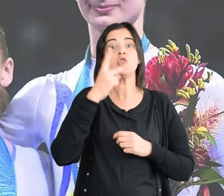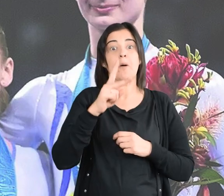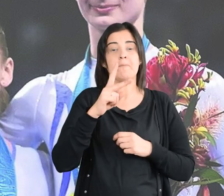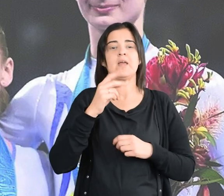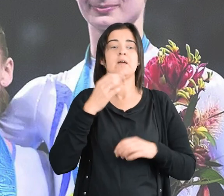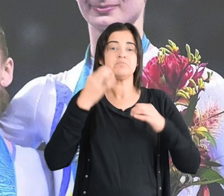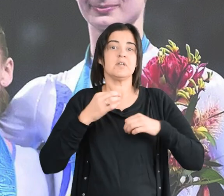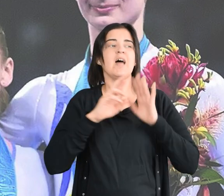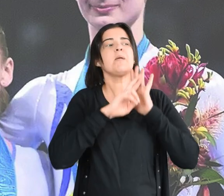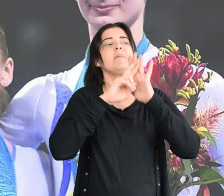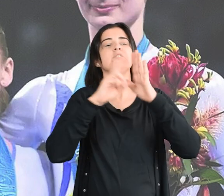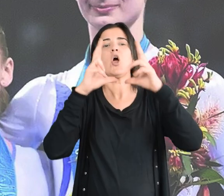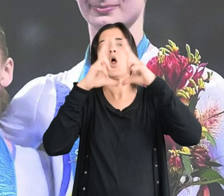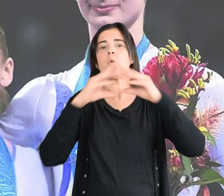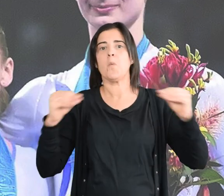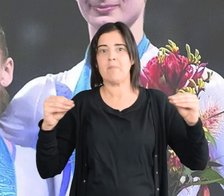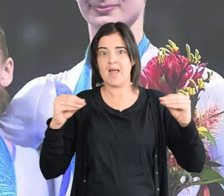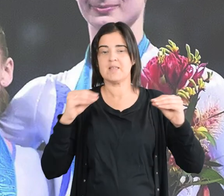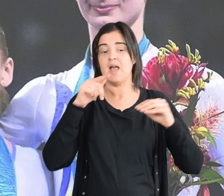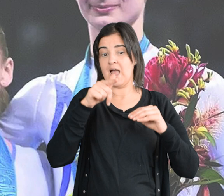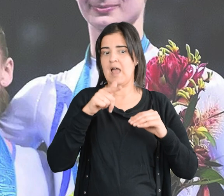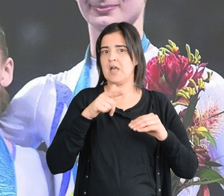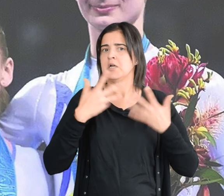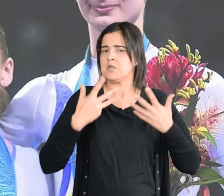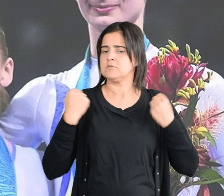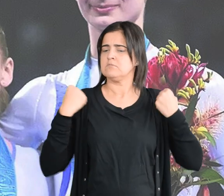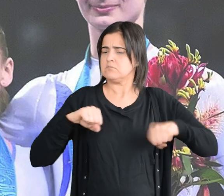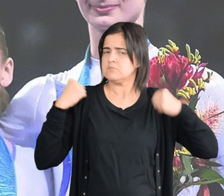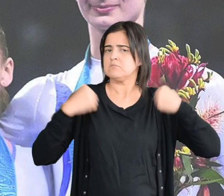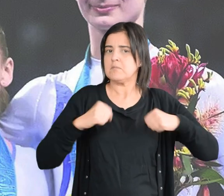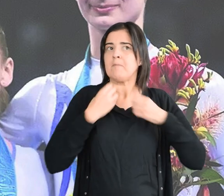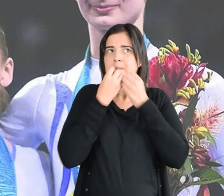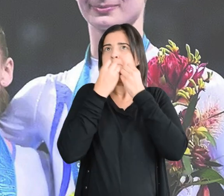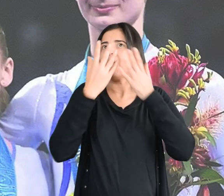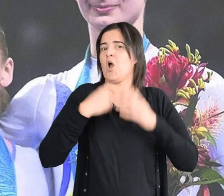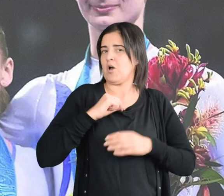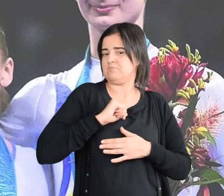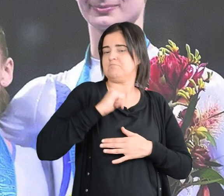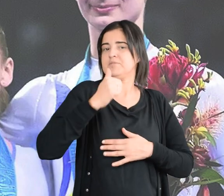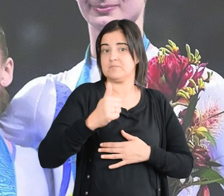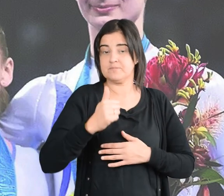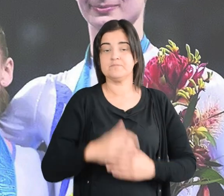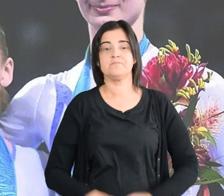representando a Rumanía ha destinado toda su energía para hacerla mejor